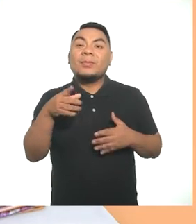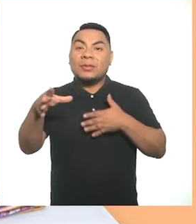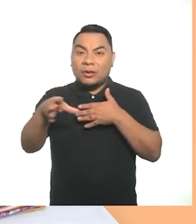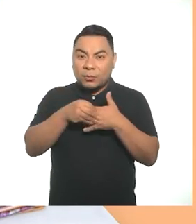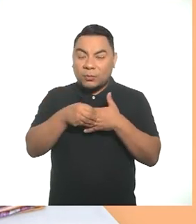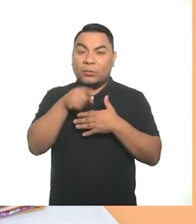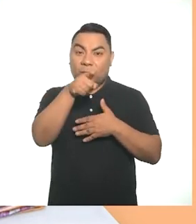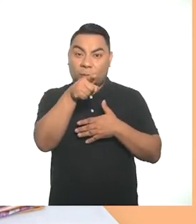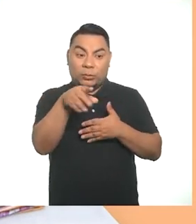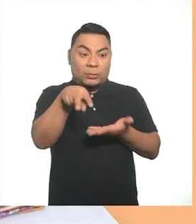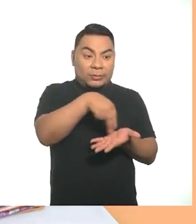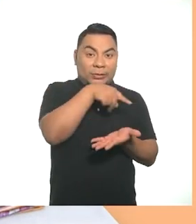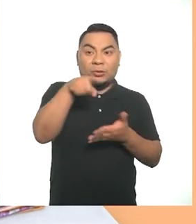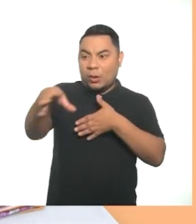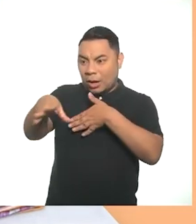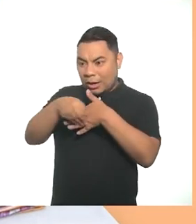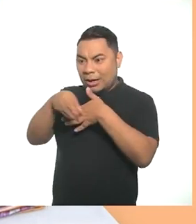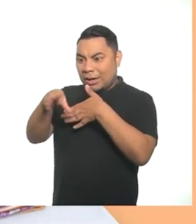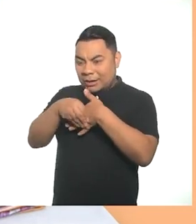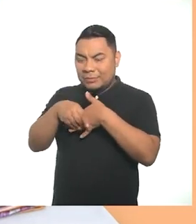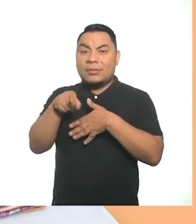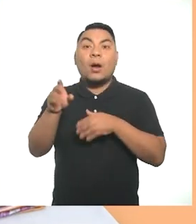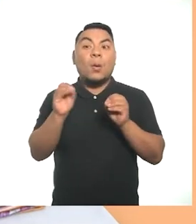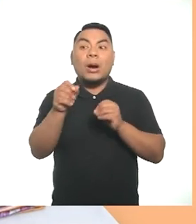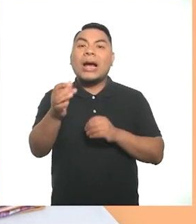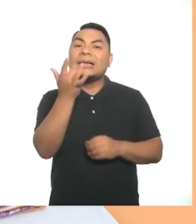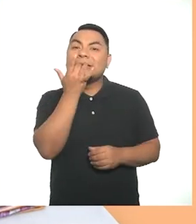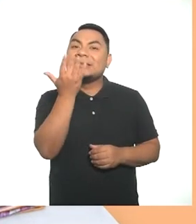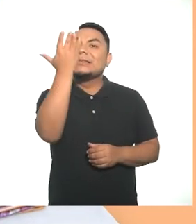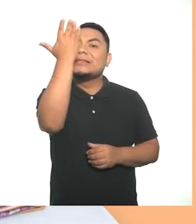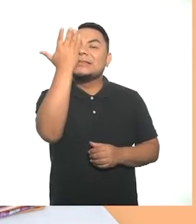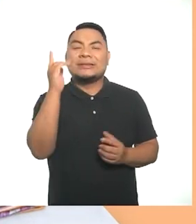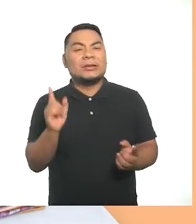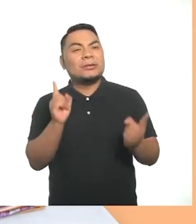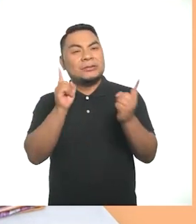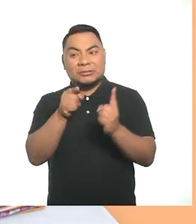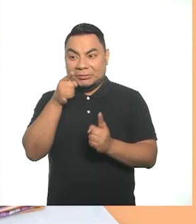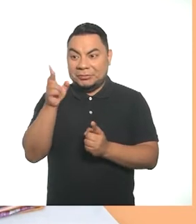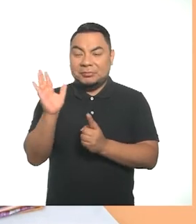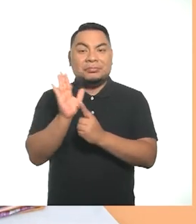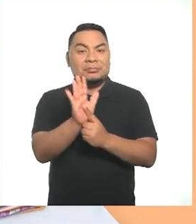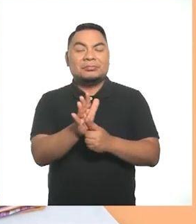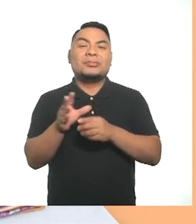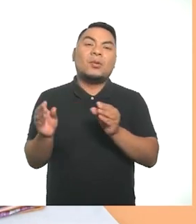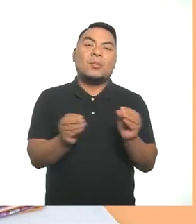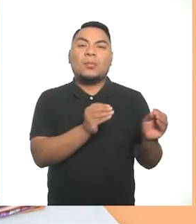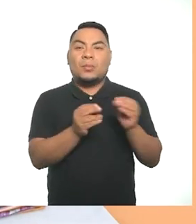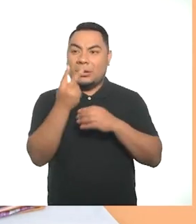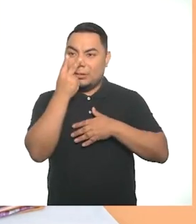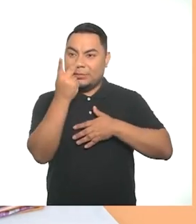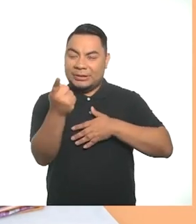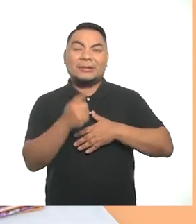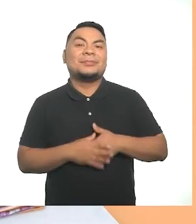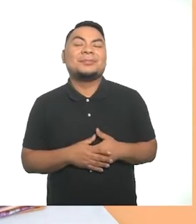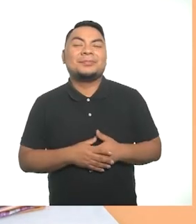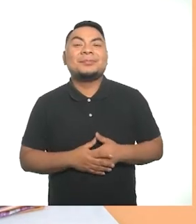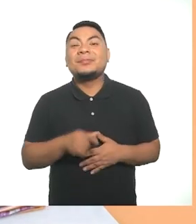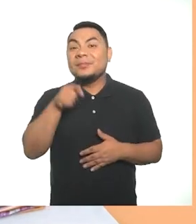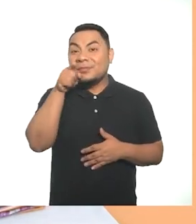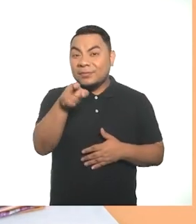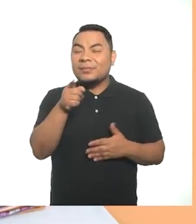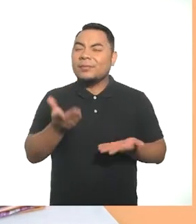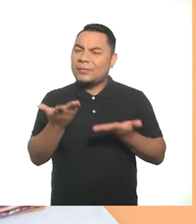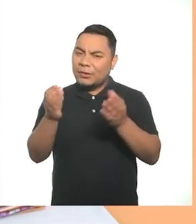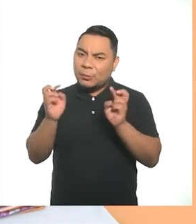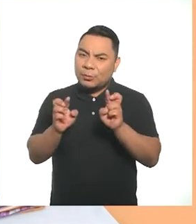sus movimientos. Pueden colocarse frente a un espejo para que ustedes sean sus modelos. Denle